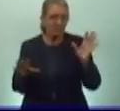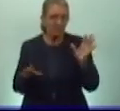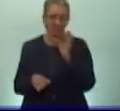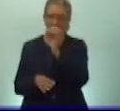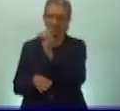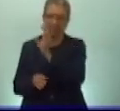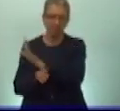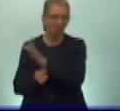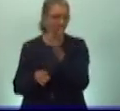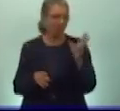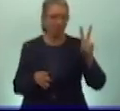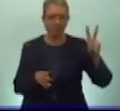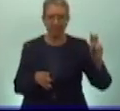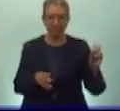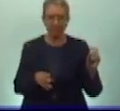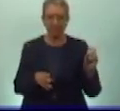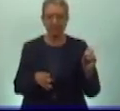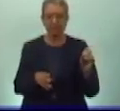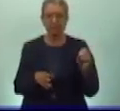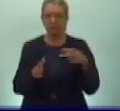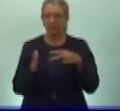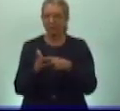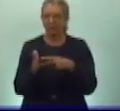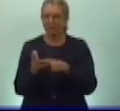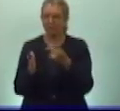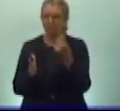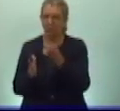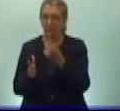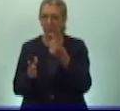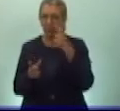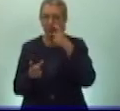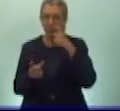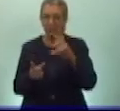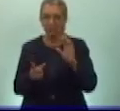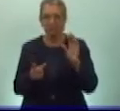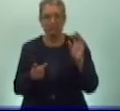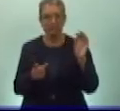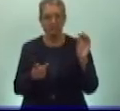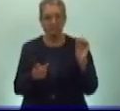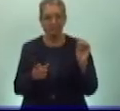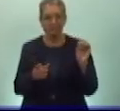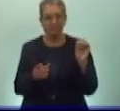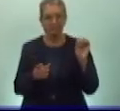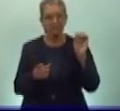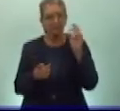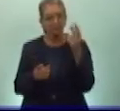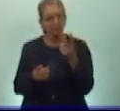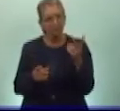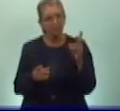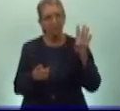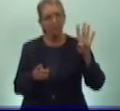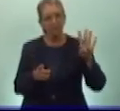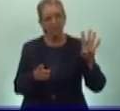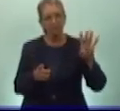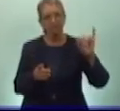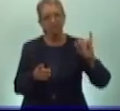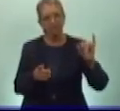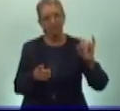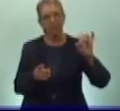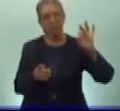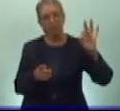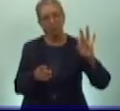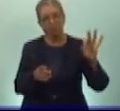a 20 y que sean divisibles por 2 que 0, 2, 4,